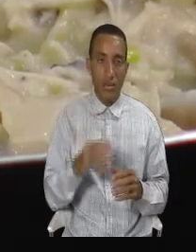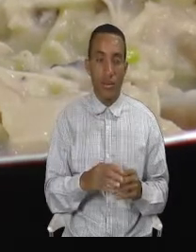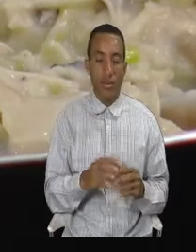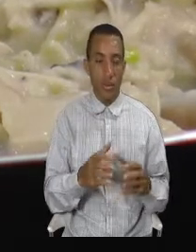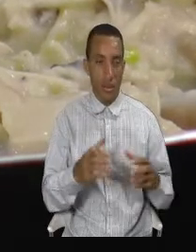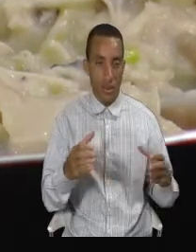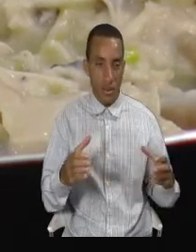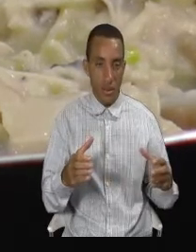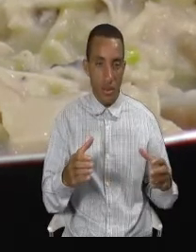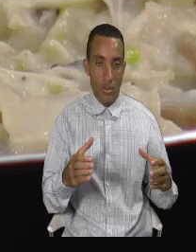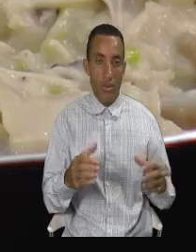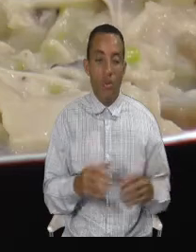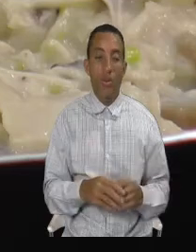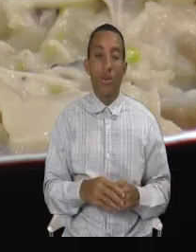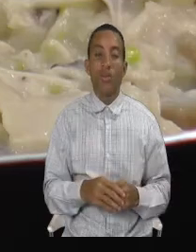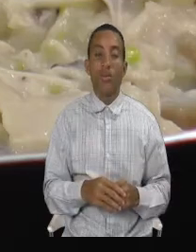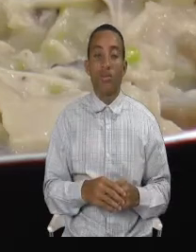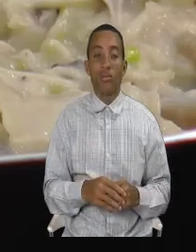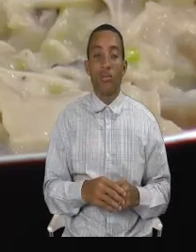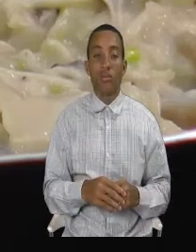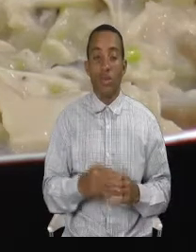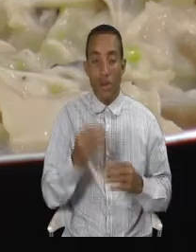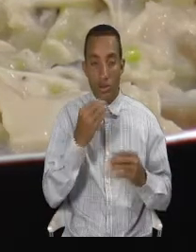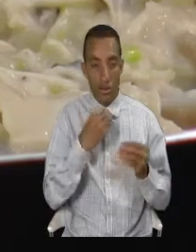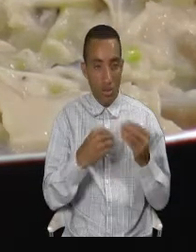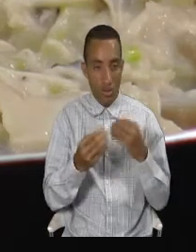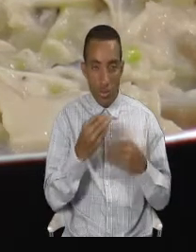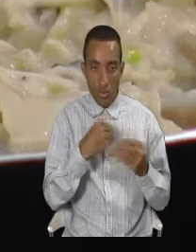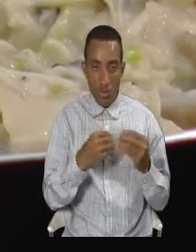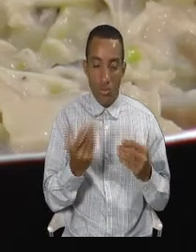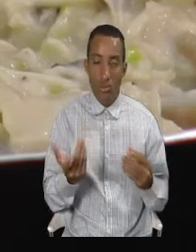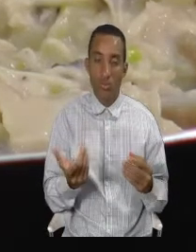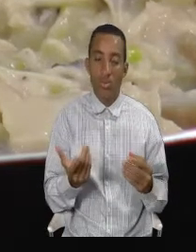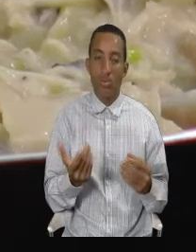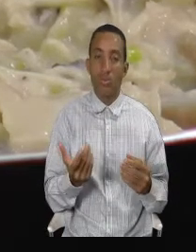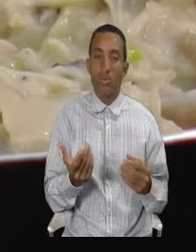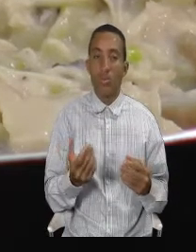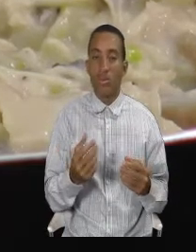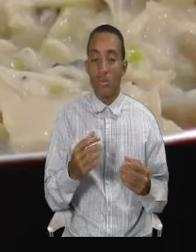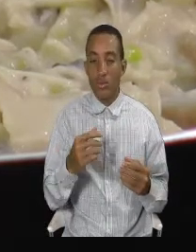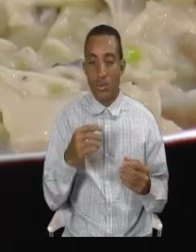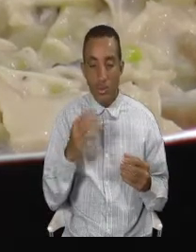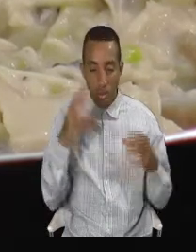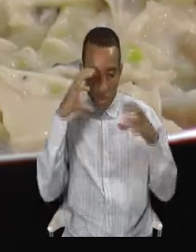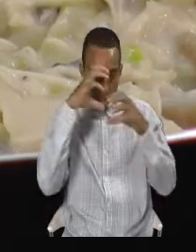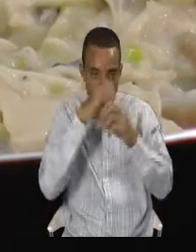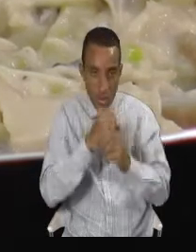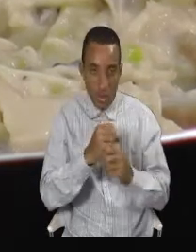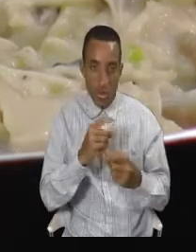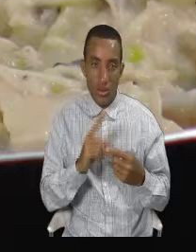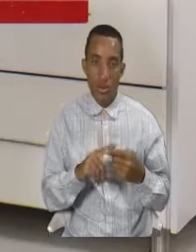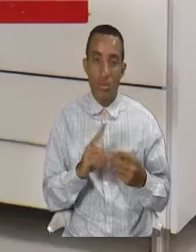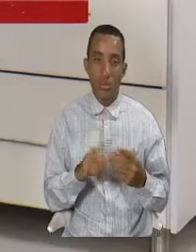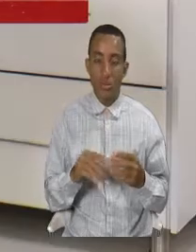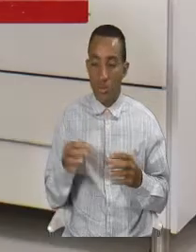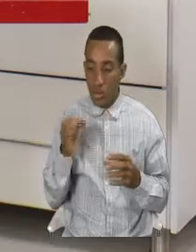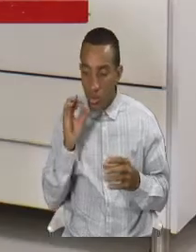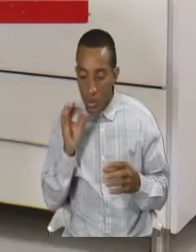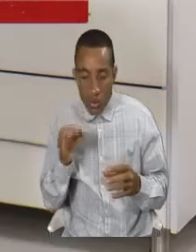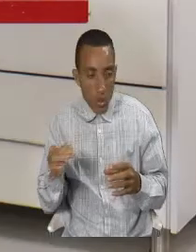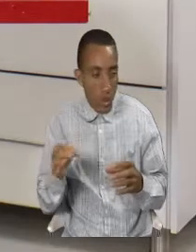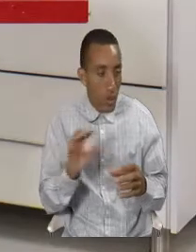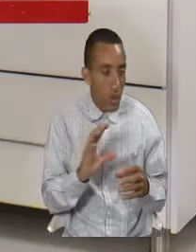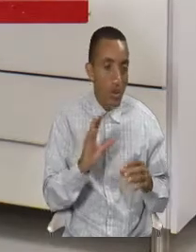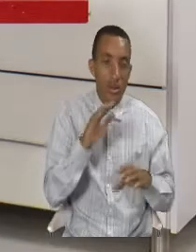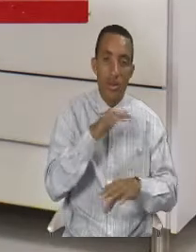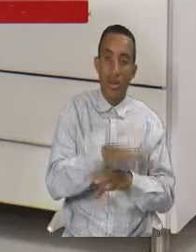fuerte como tal, para unas onces, una comida, un té, un refrigerio.